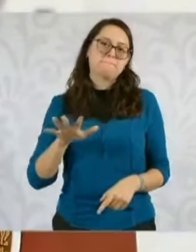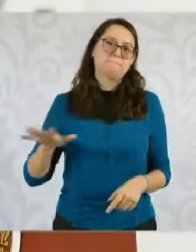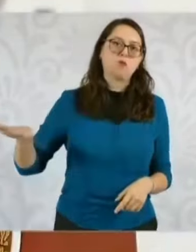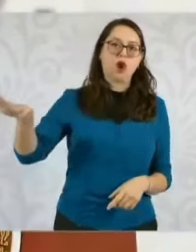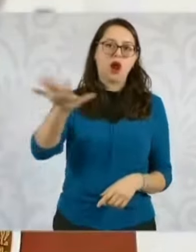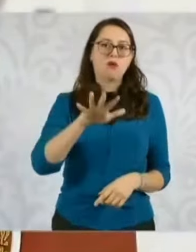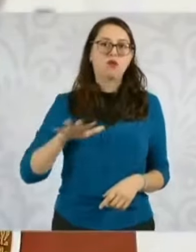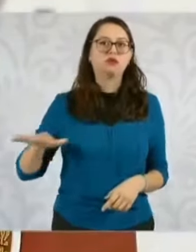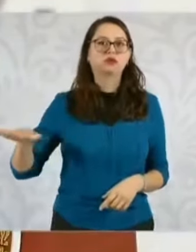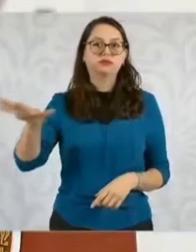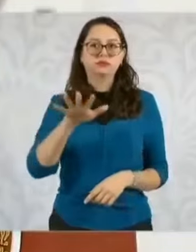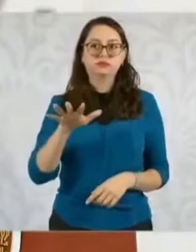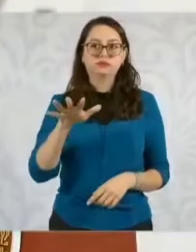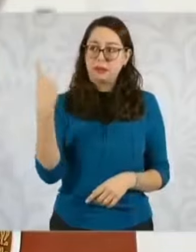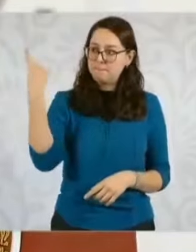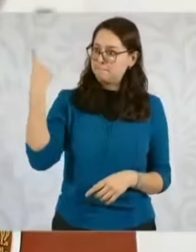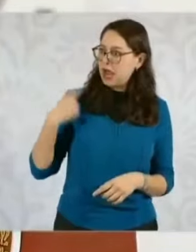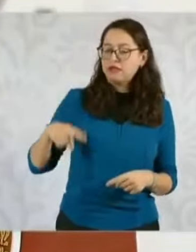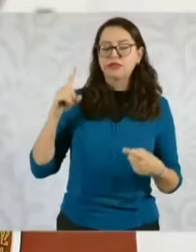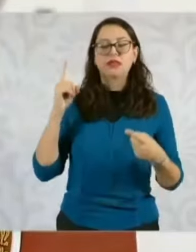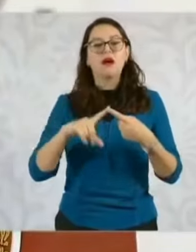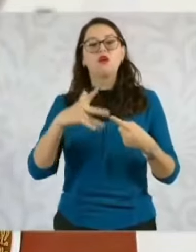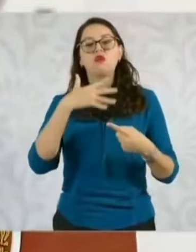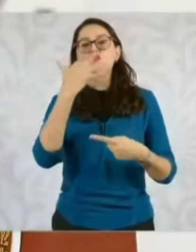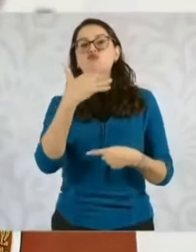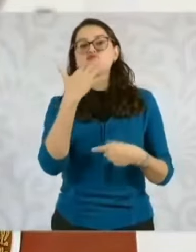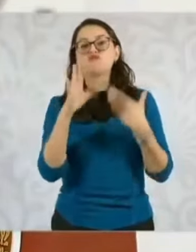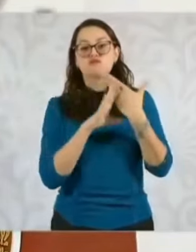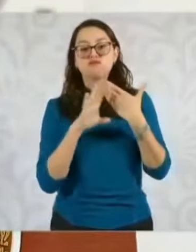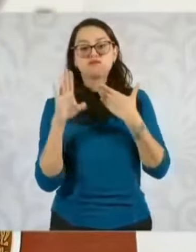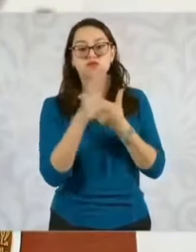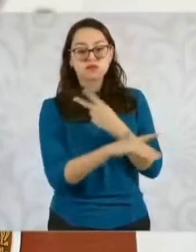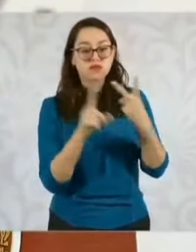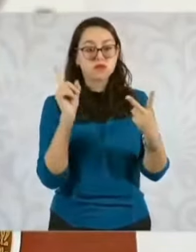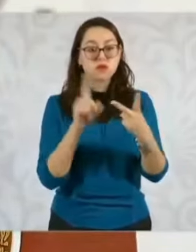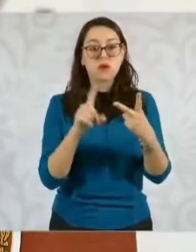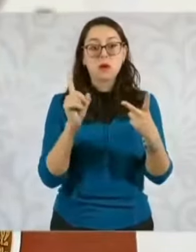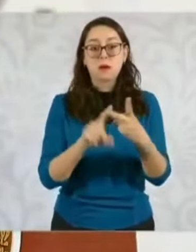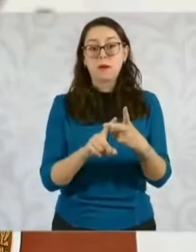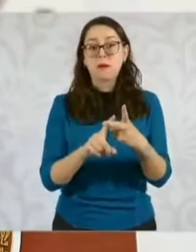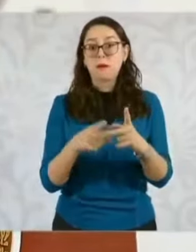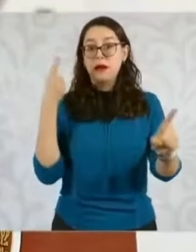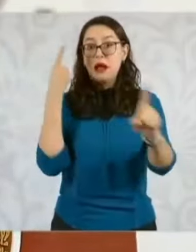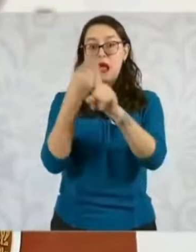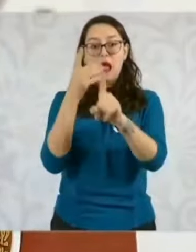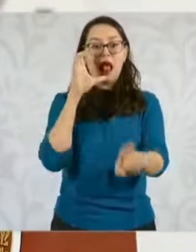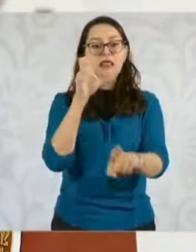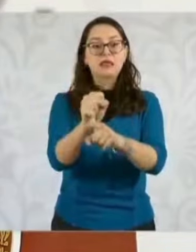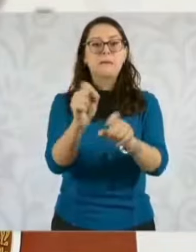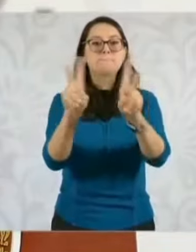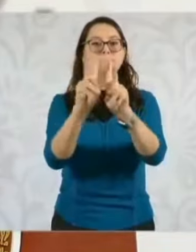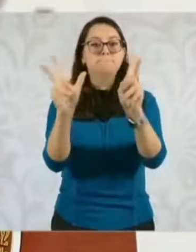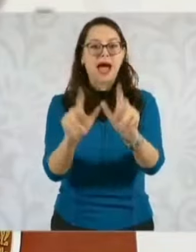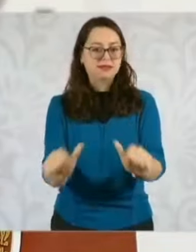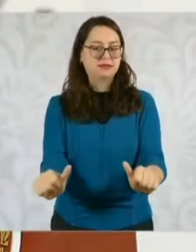que es erradicar la corrupción y construir la paz de una manera muy distinta,